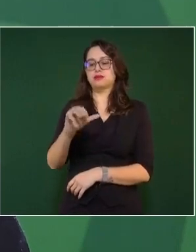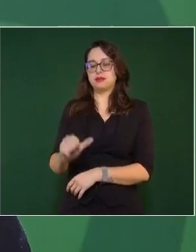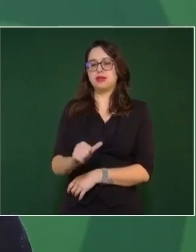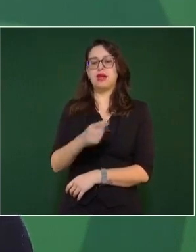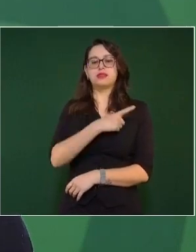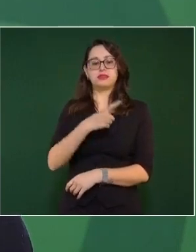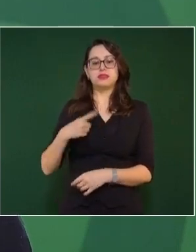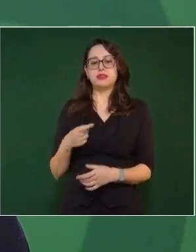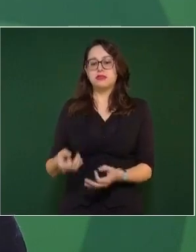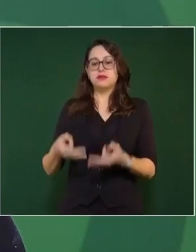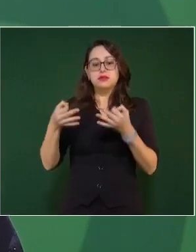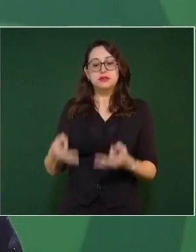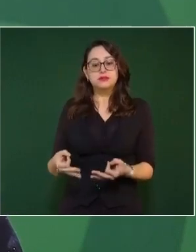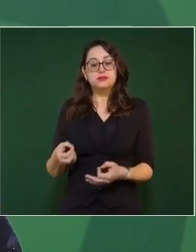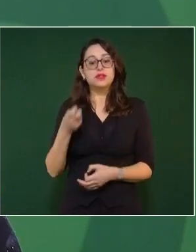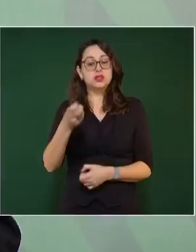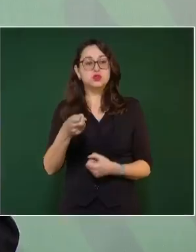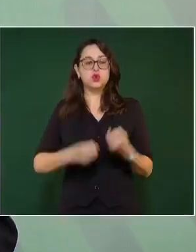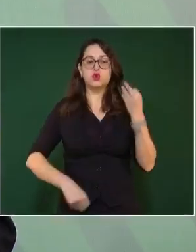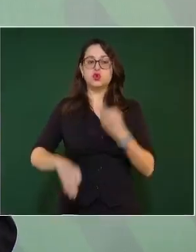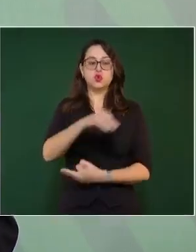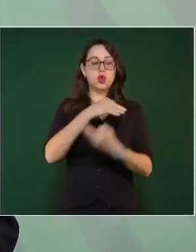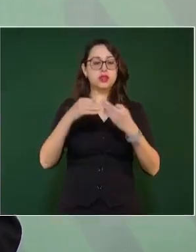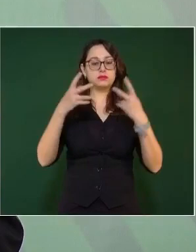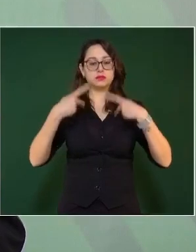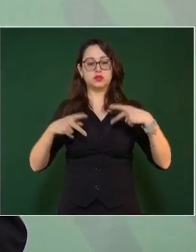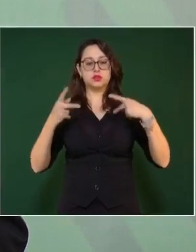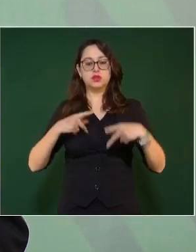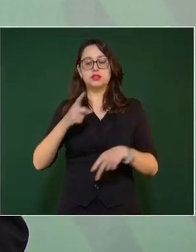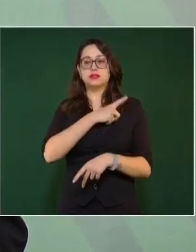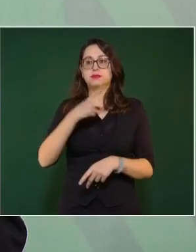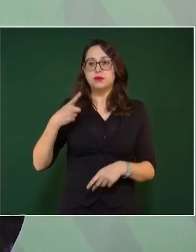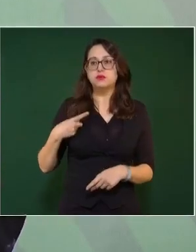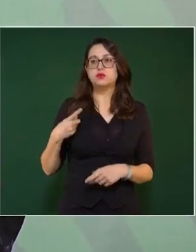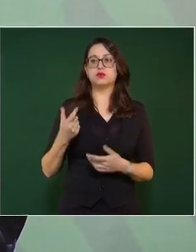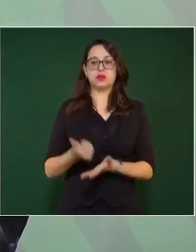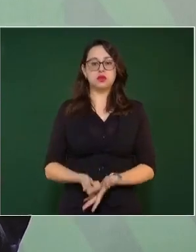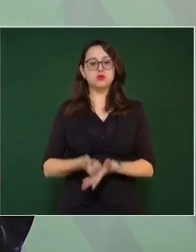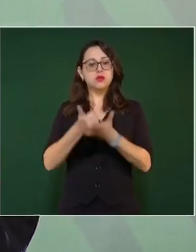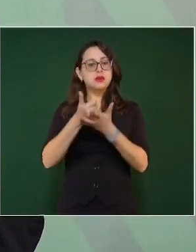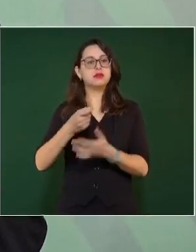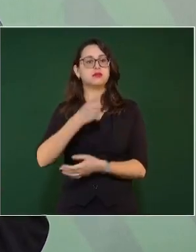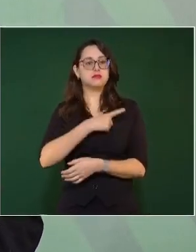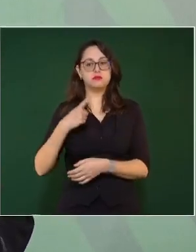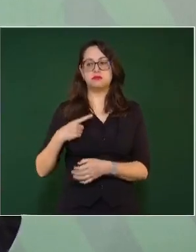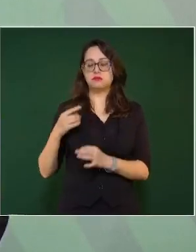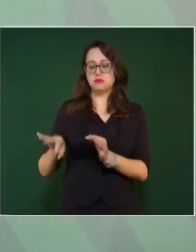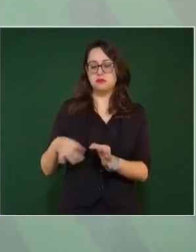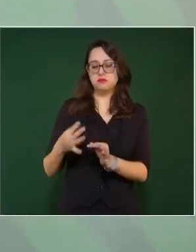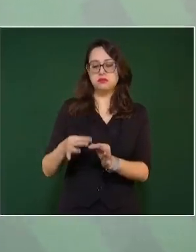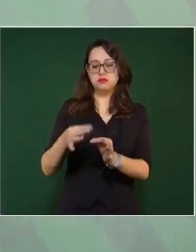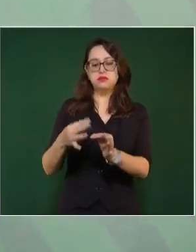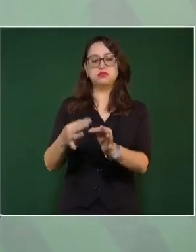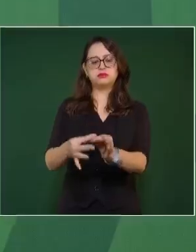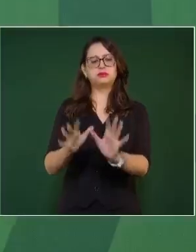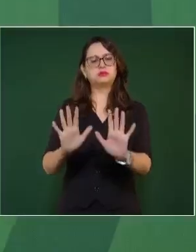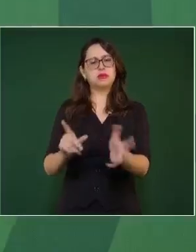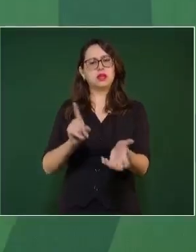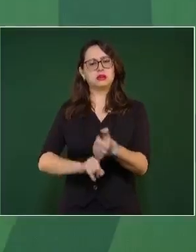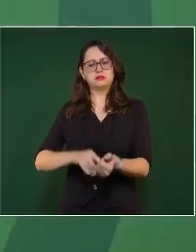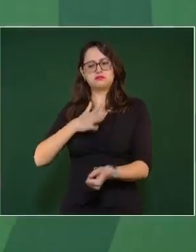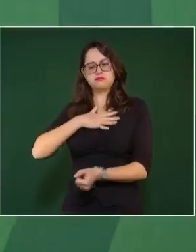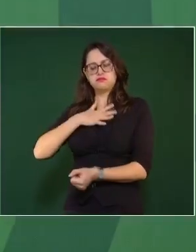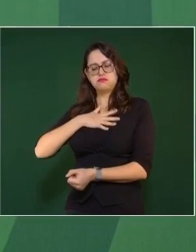democracia. Entonces, todos tenemos que ayudar. Y claro, podemos tener nuestras